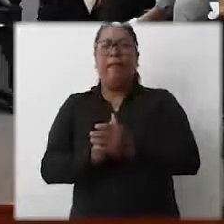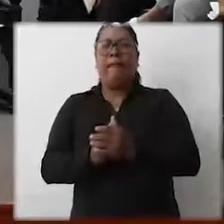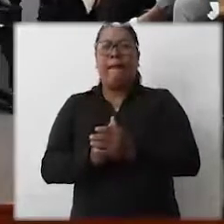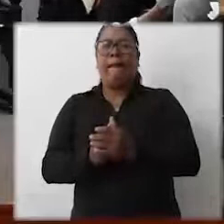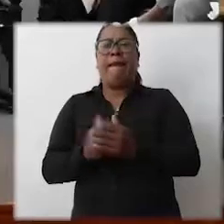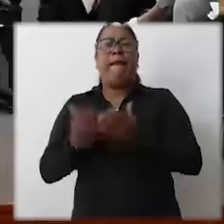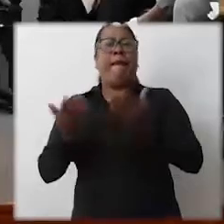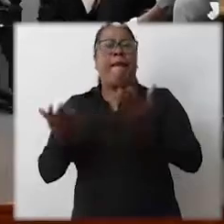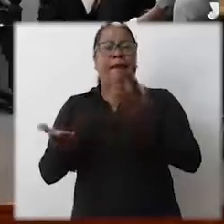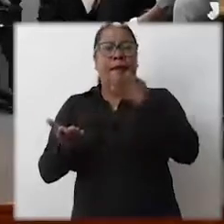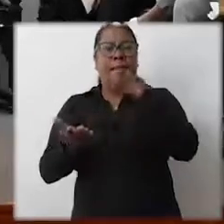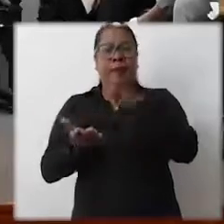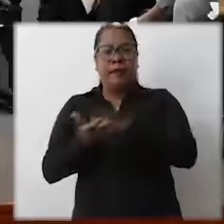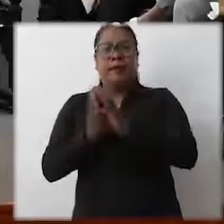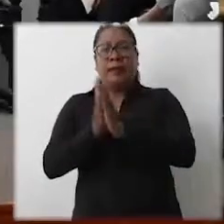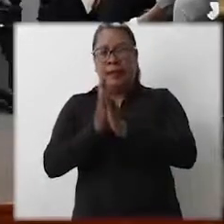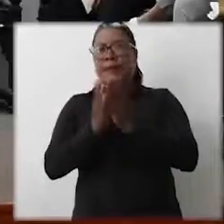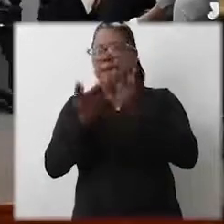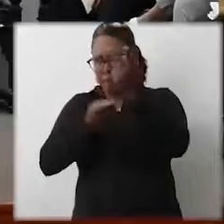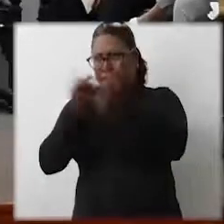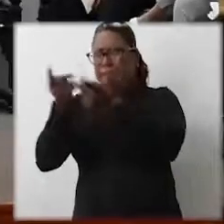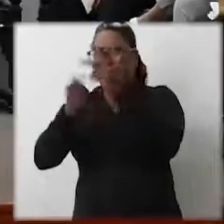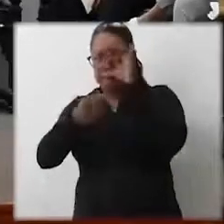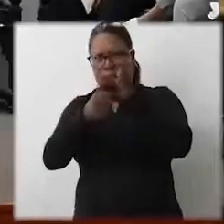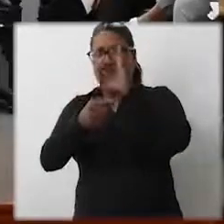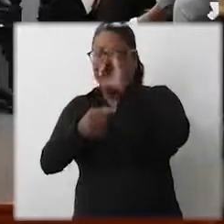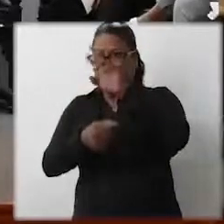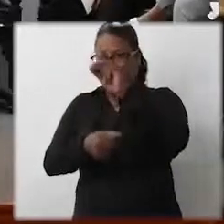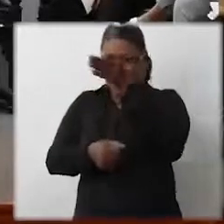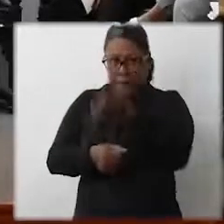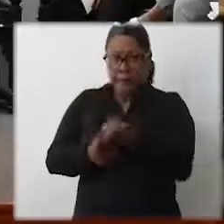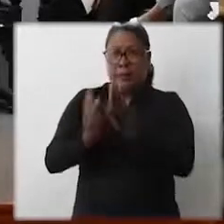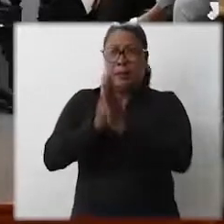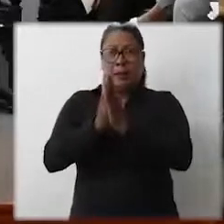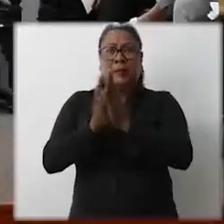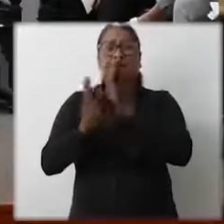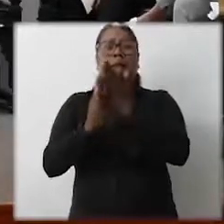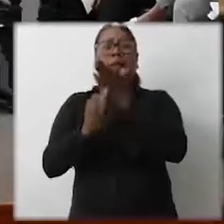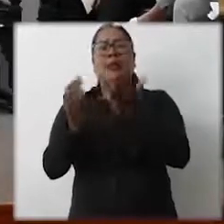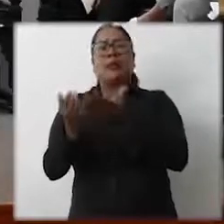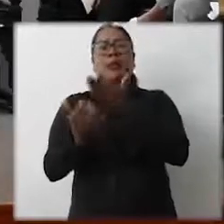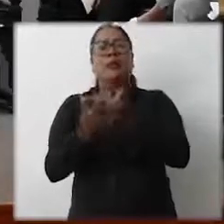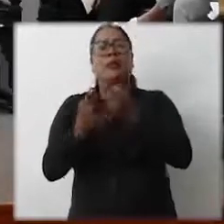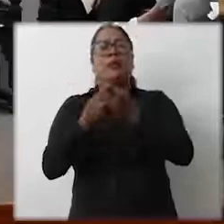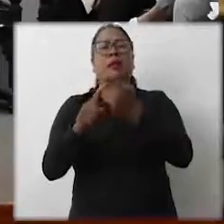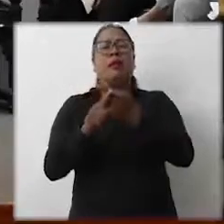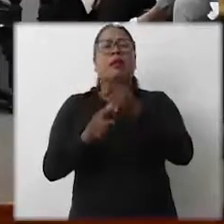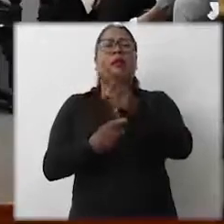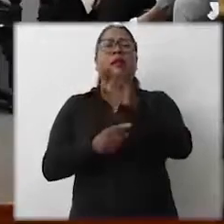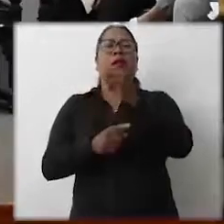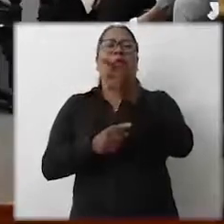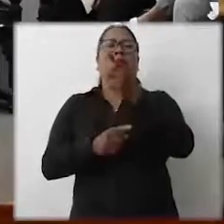acuerdo signado por la regidora Deyanira Altamirano Gómez, con el que se acaba de dar cuenta. Quienes estén a favor de